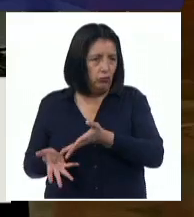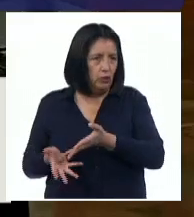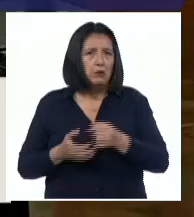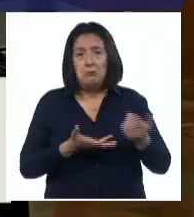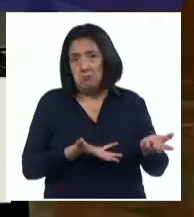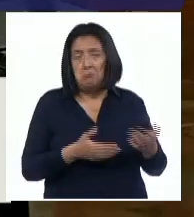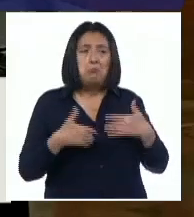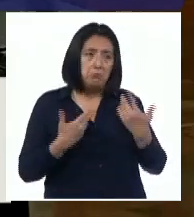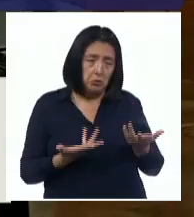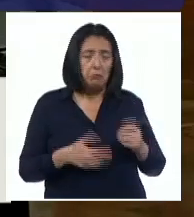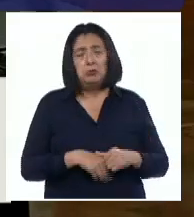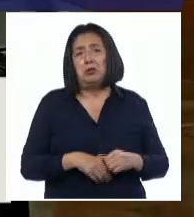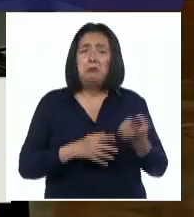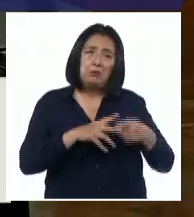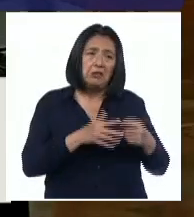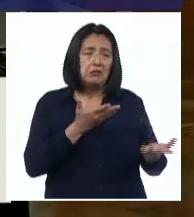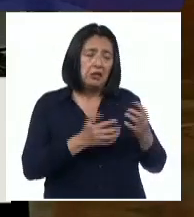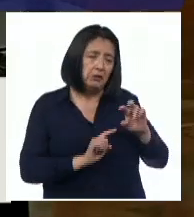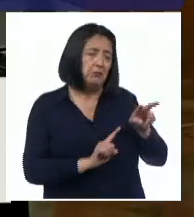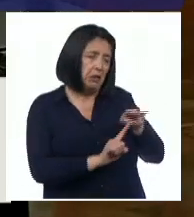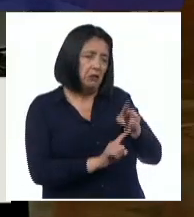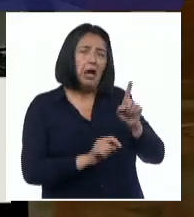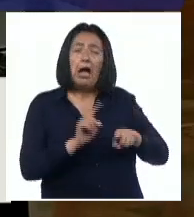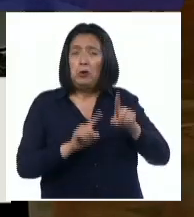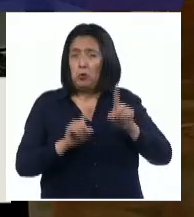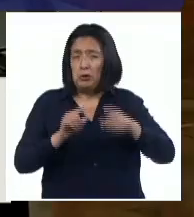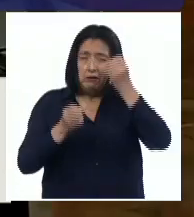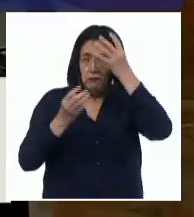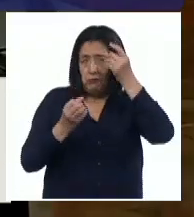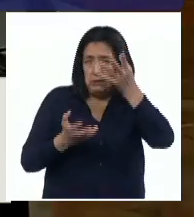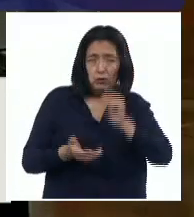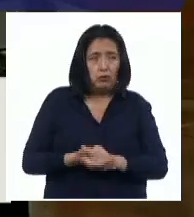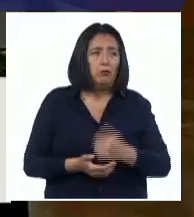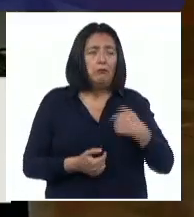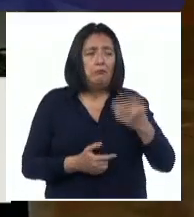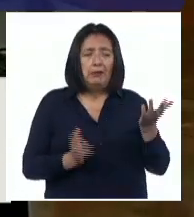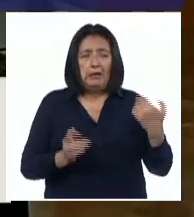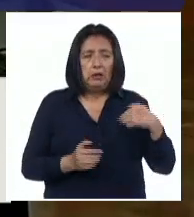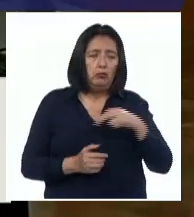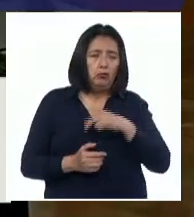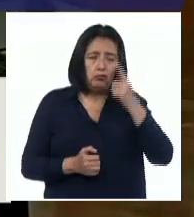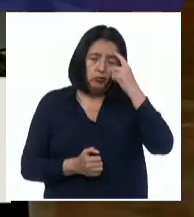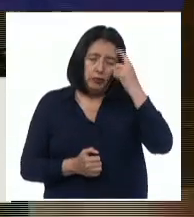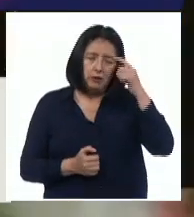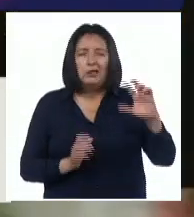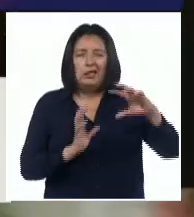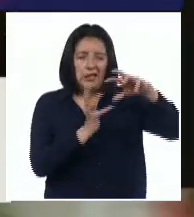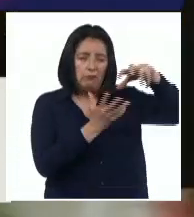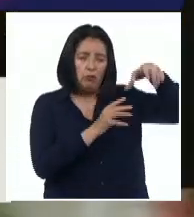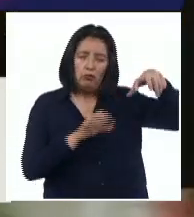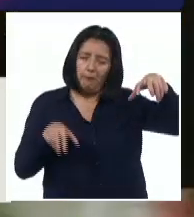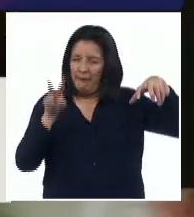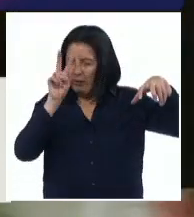Y podemos empezar quizás viendo algunos datos para ir centrando nuestra situación en el contexto